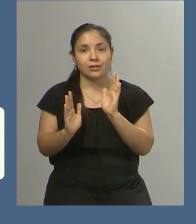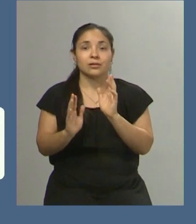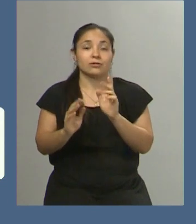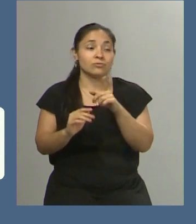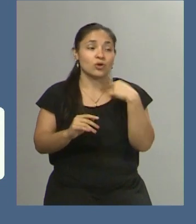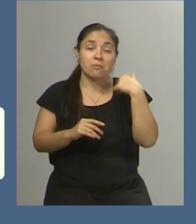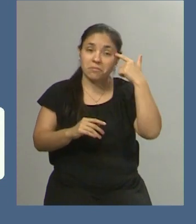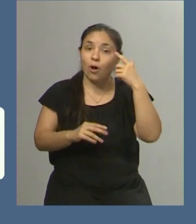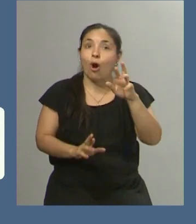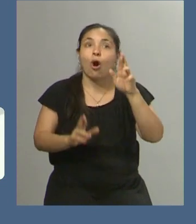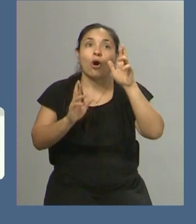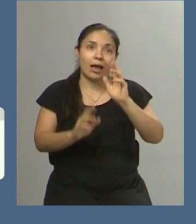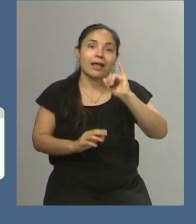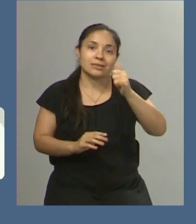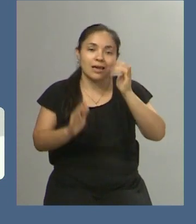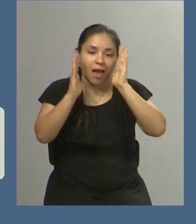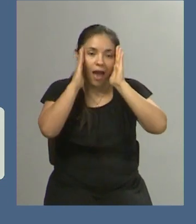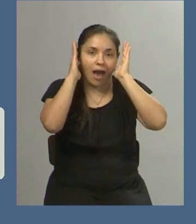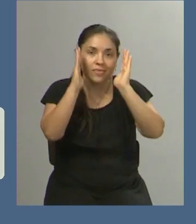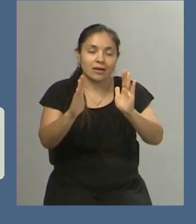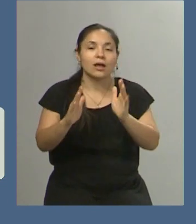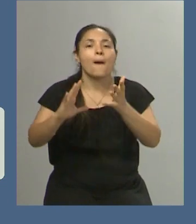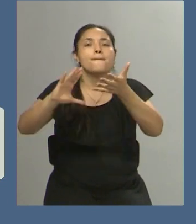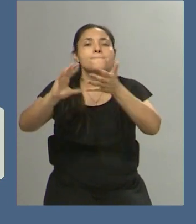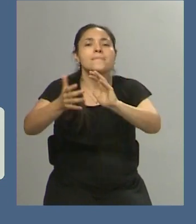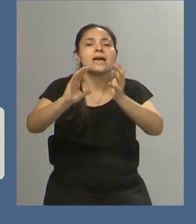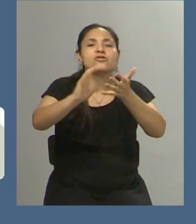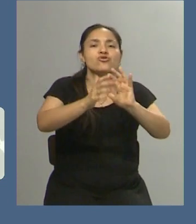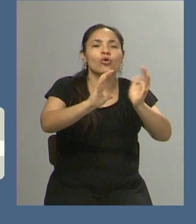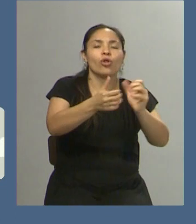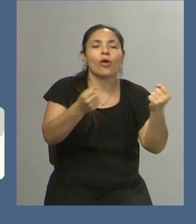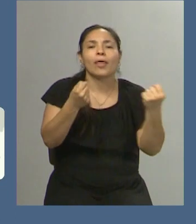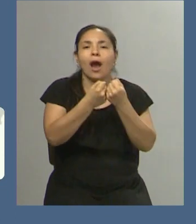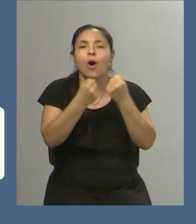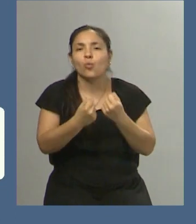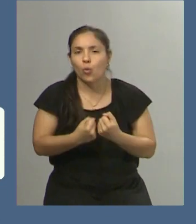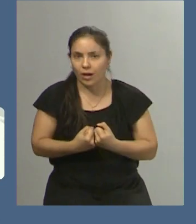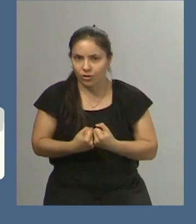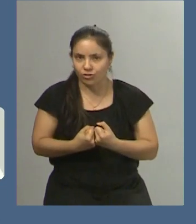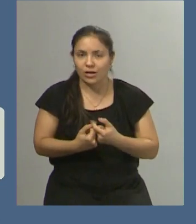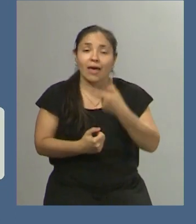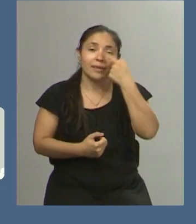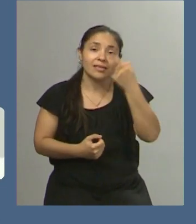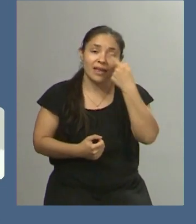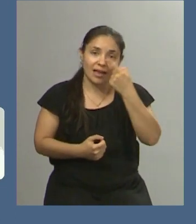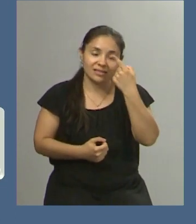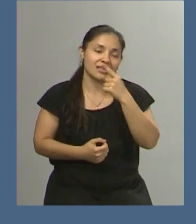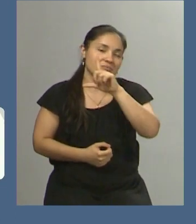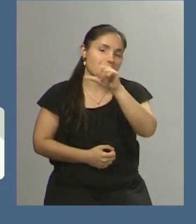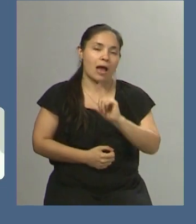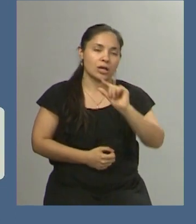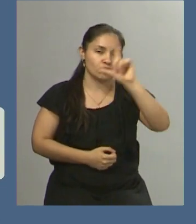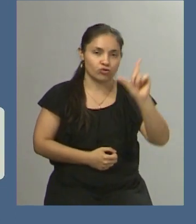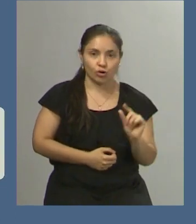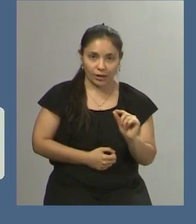eso. En cuáles son los métodos de concertación de intereses nacionales que pueden